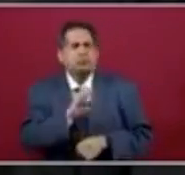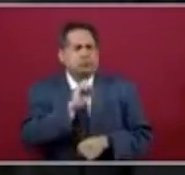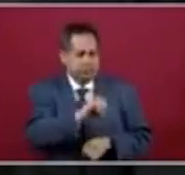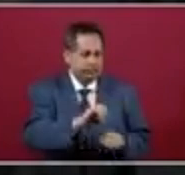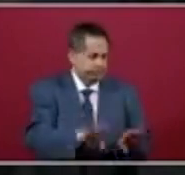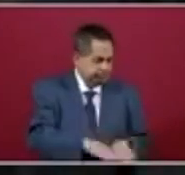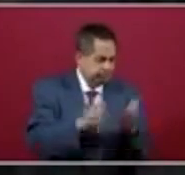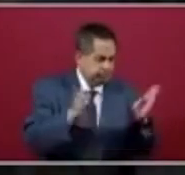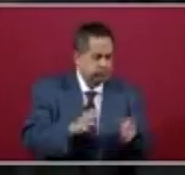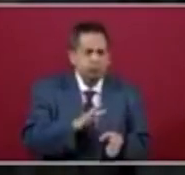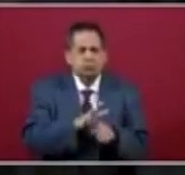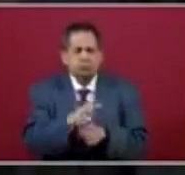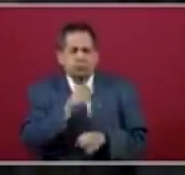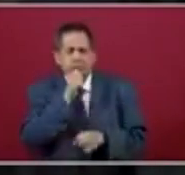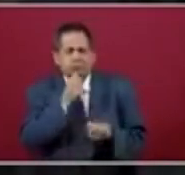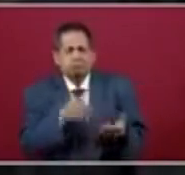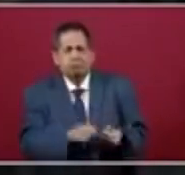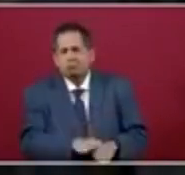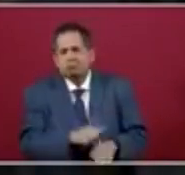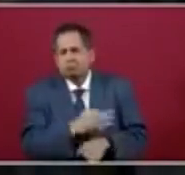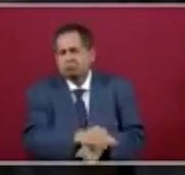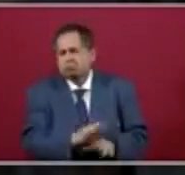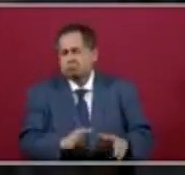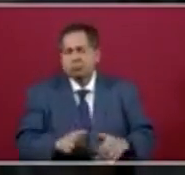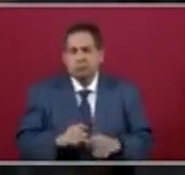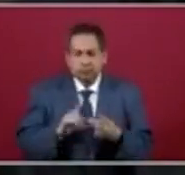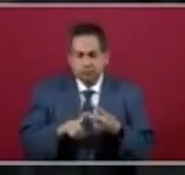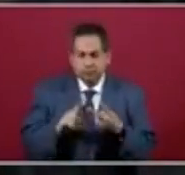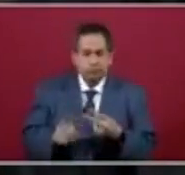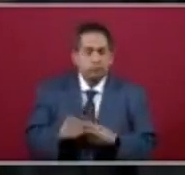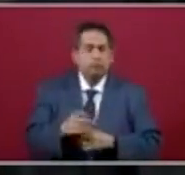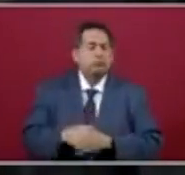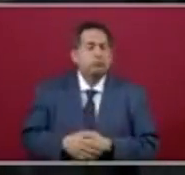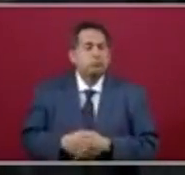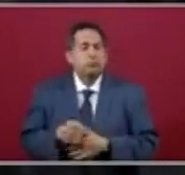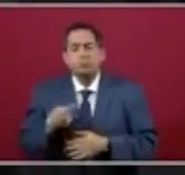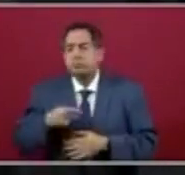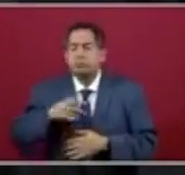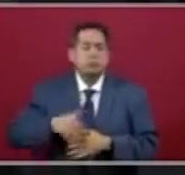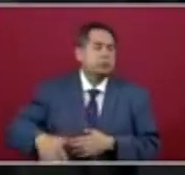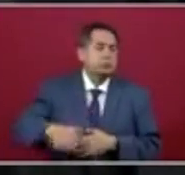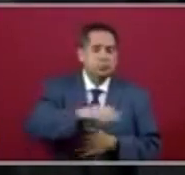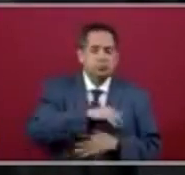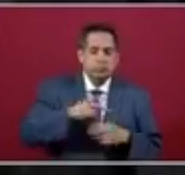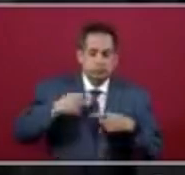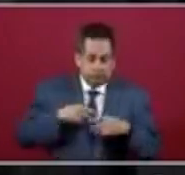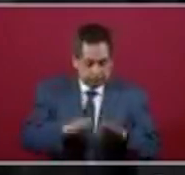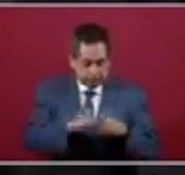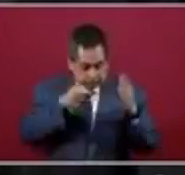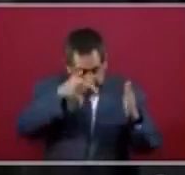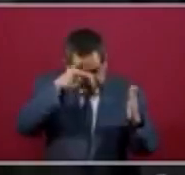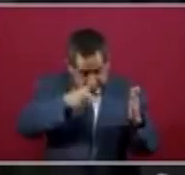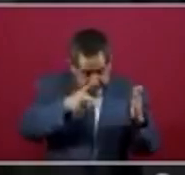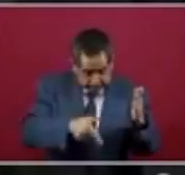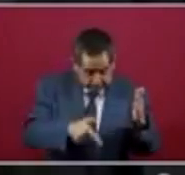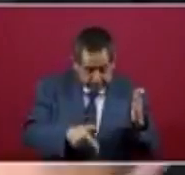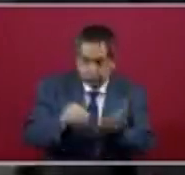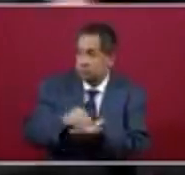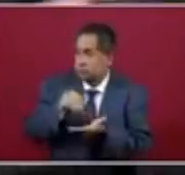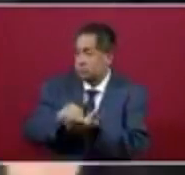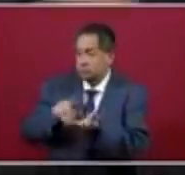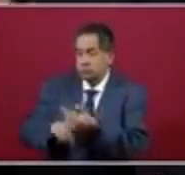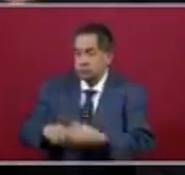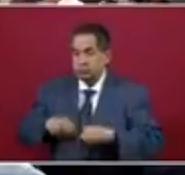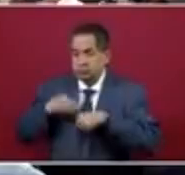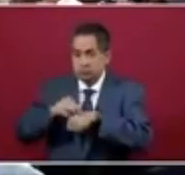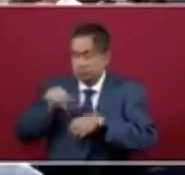revelar y qué archivos no. Esa es una pregunta. Y otra, muchas de las personas que salgan en estos archivos, pues, están vivas y vamos a